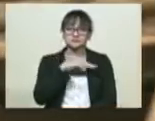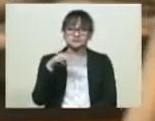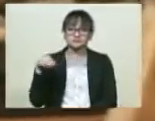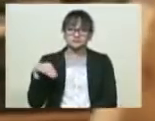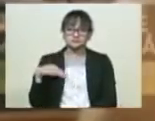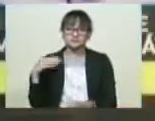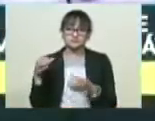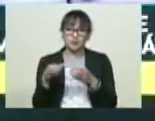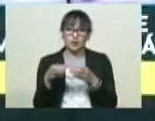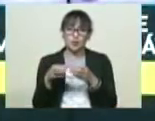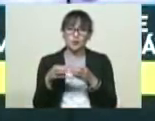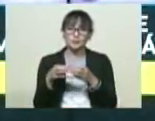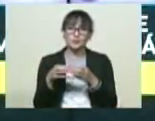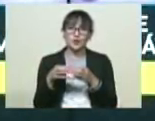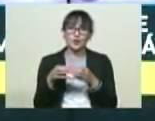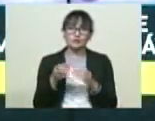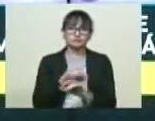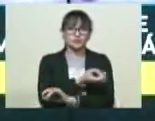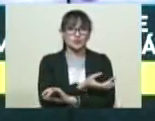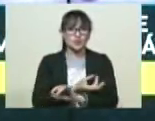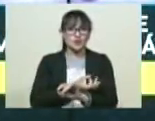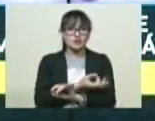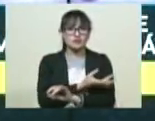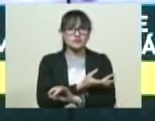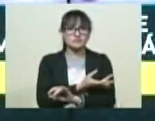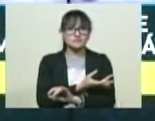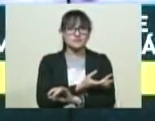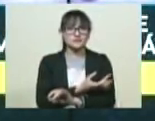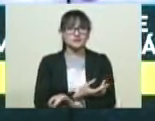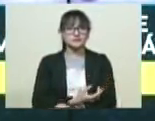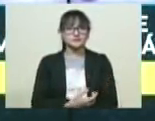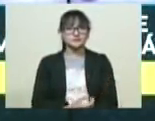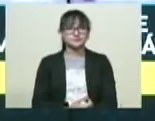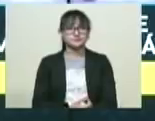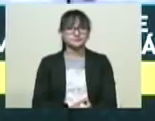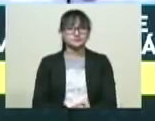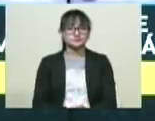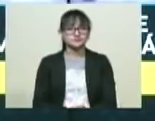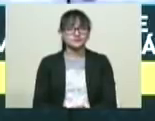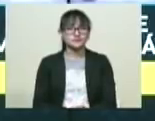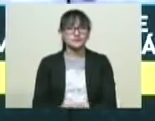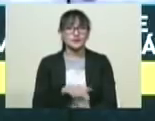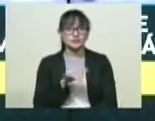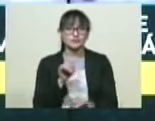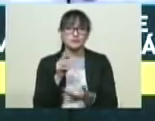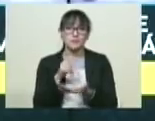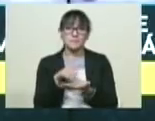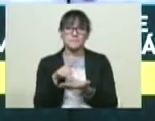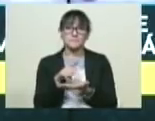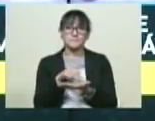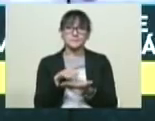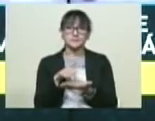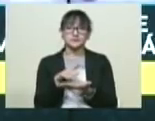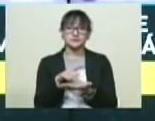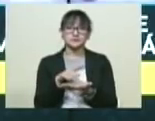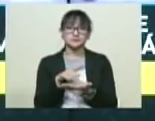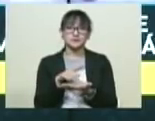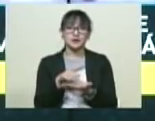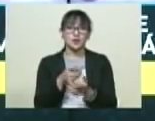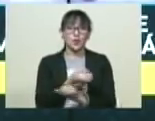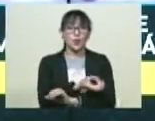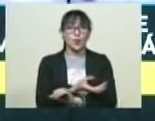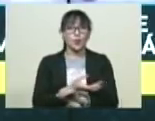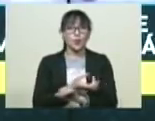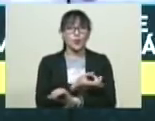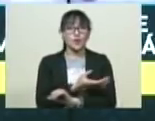un grupo de resistencia de choque e insurgencia, quienes participaron en las guarimbas